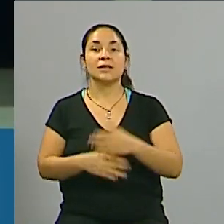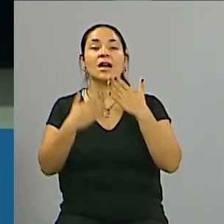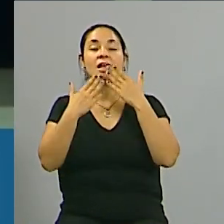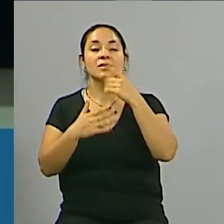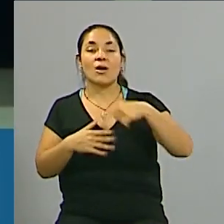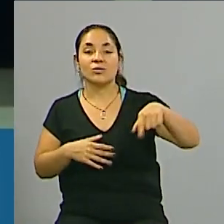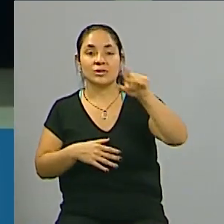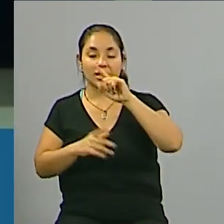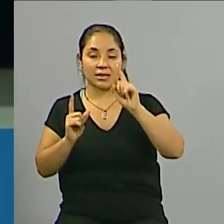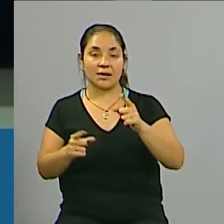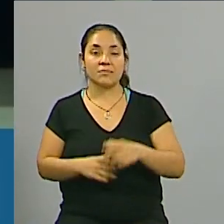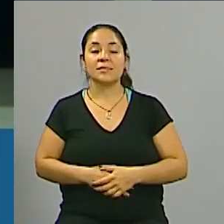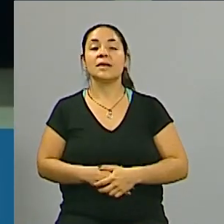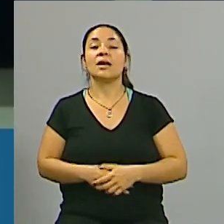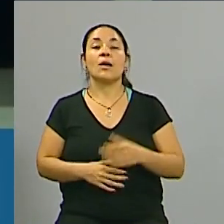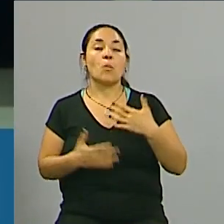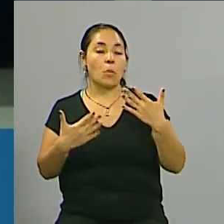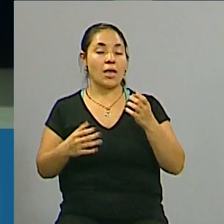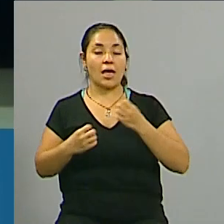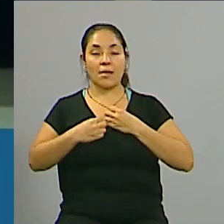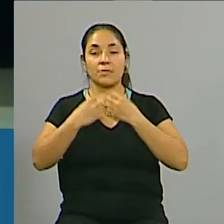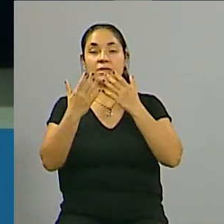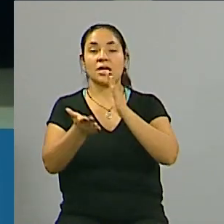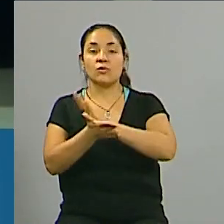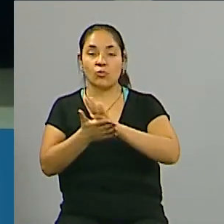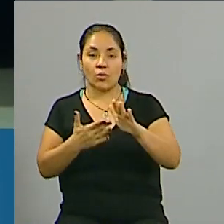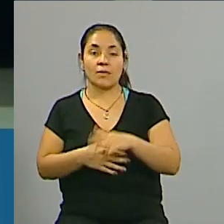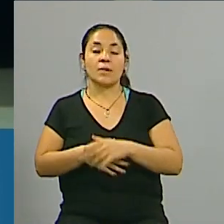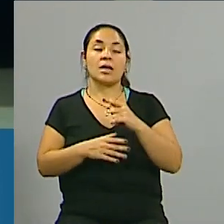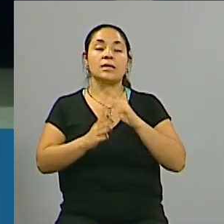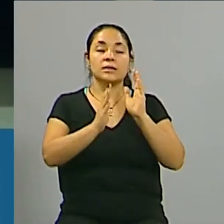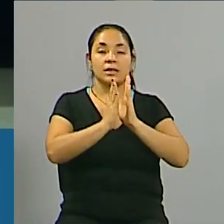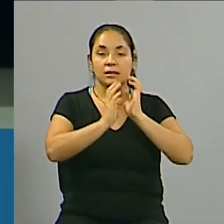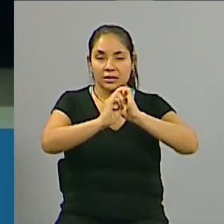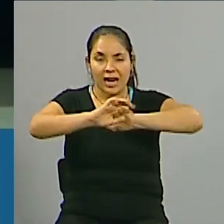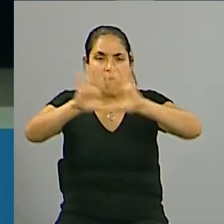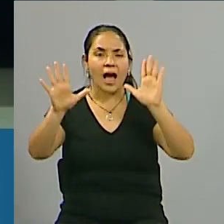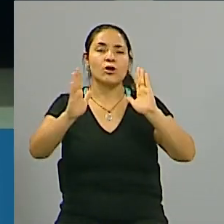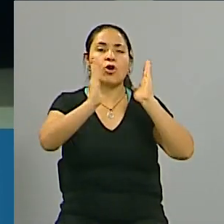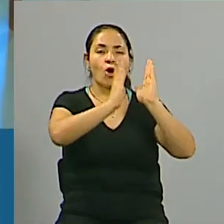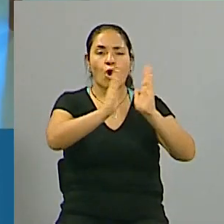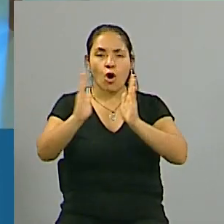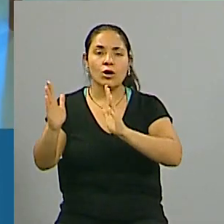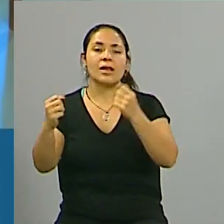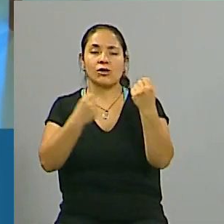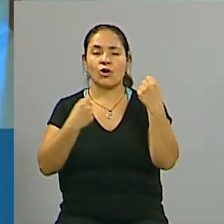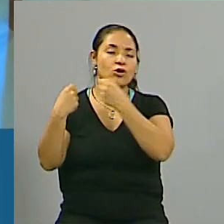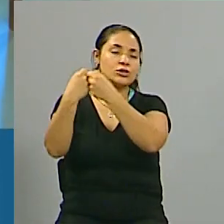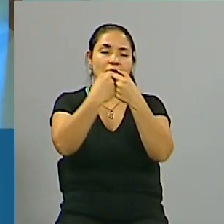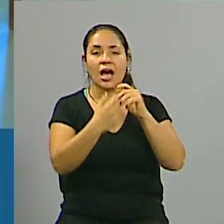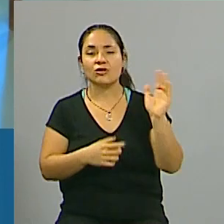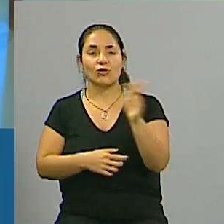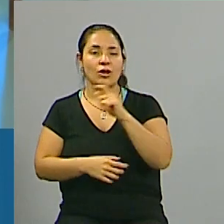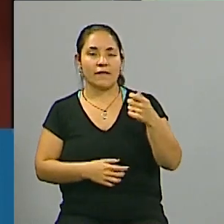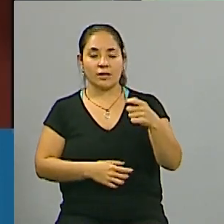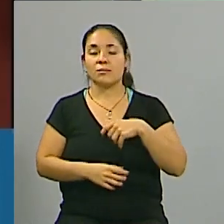sobre todo la oportunidad de poder expresar las nuevas ideas de transparencia, orden, consenso que queremos llevarle a los lavallinos. Bueno, será hasta cualquier momento. Entonces. Muchas